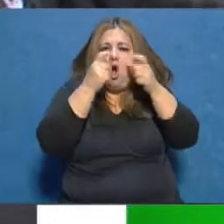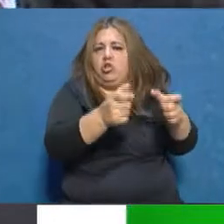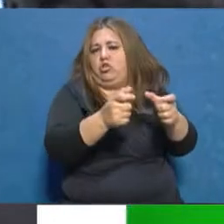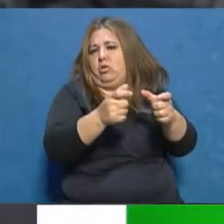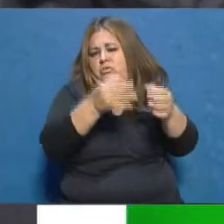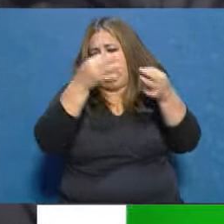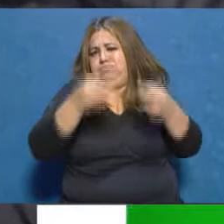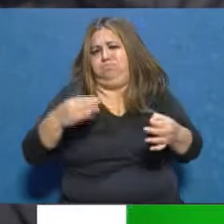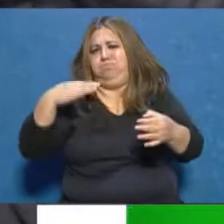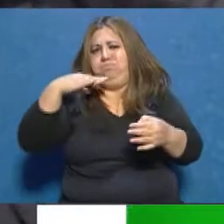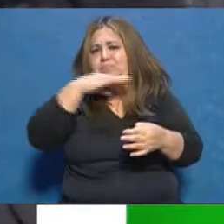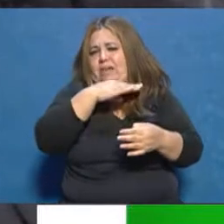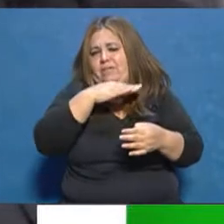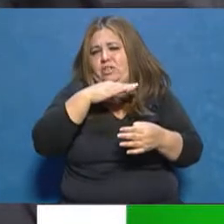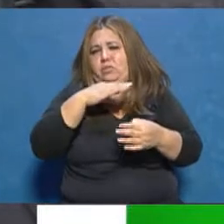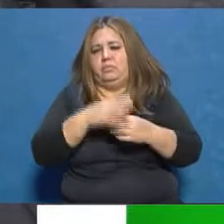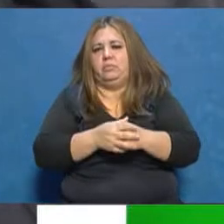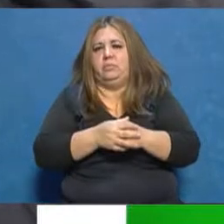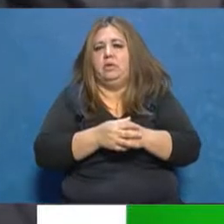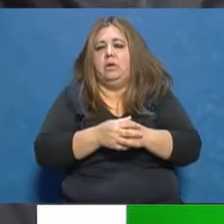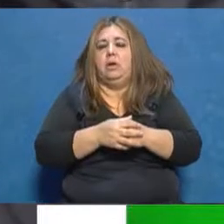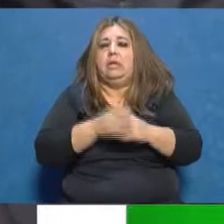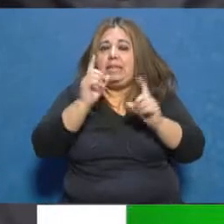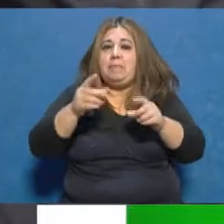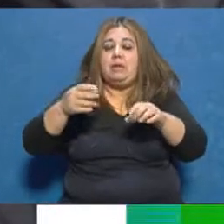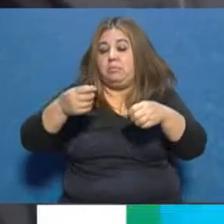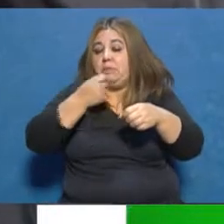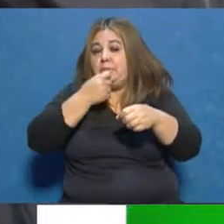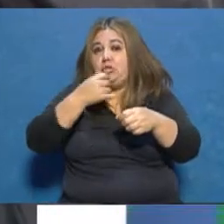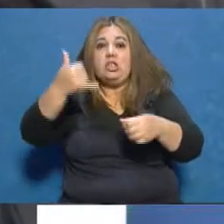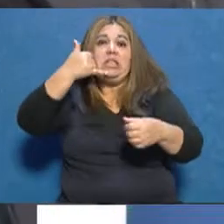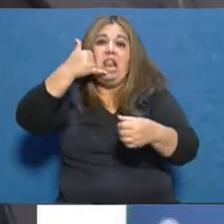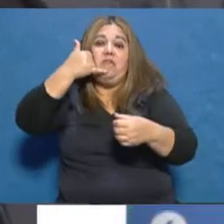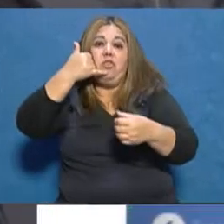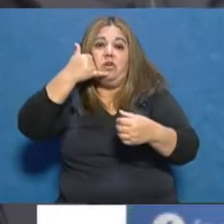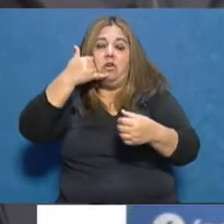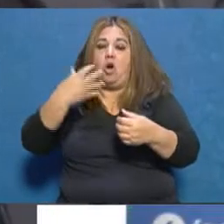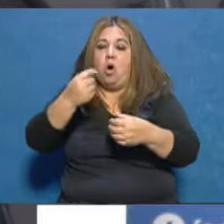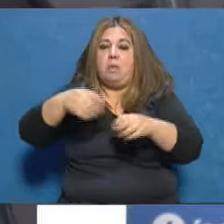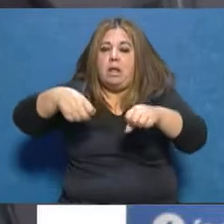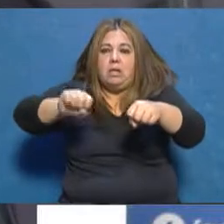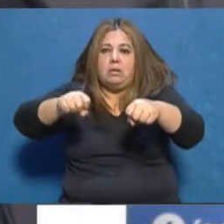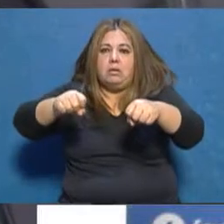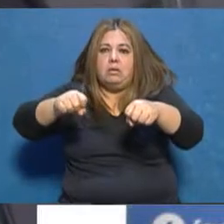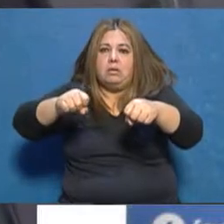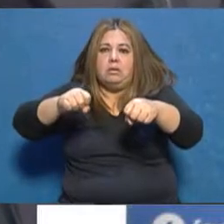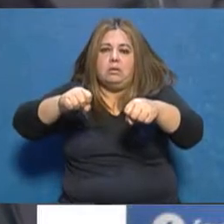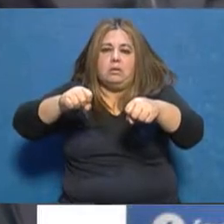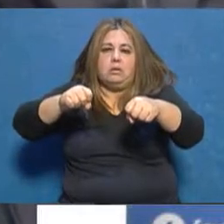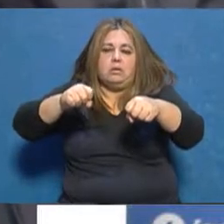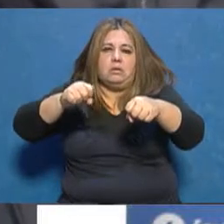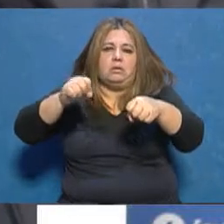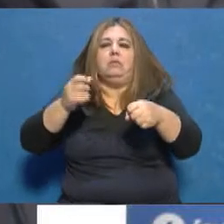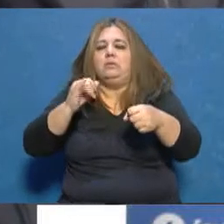También con el delivery nos damos cuenta de que la gente se está juntando, o sea, y no hay ningún